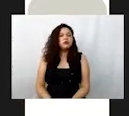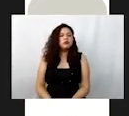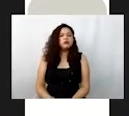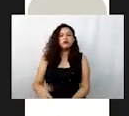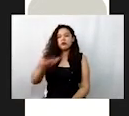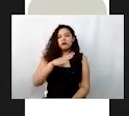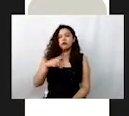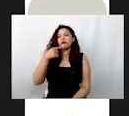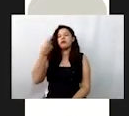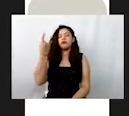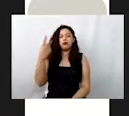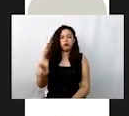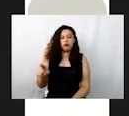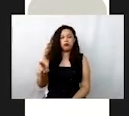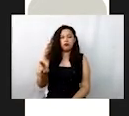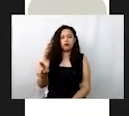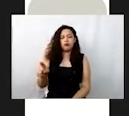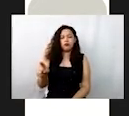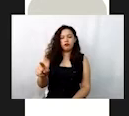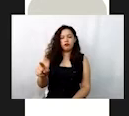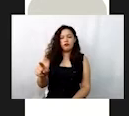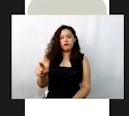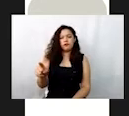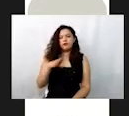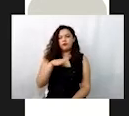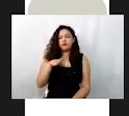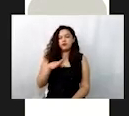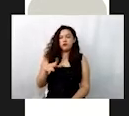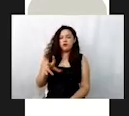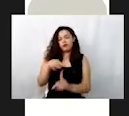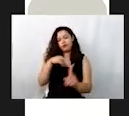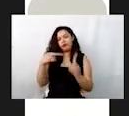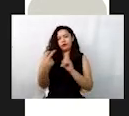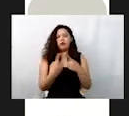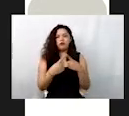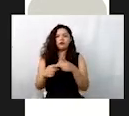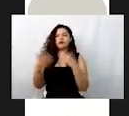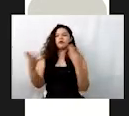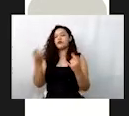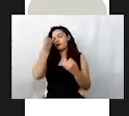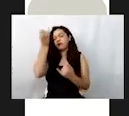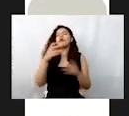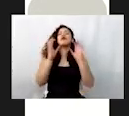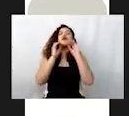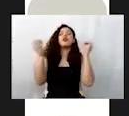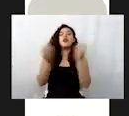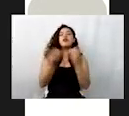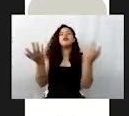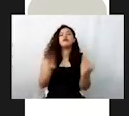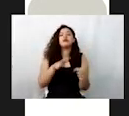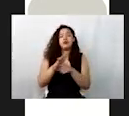mandato siempre va a tener pues distintas ópticas. La idea es que las organizaciones sean capaces de